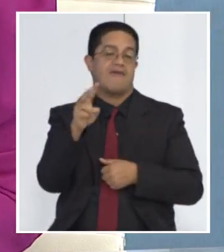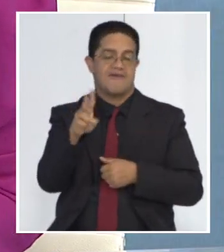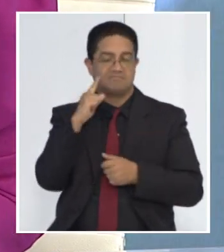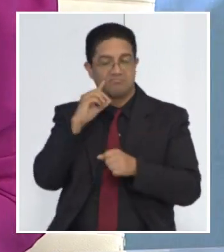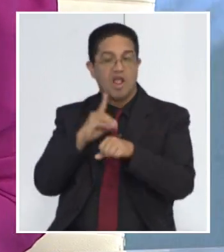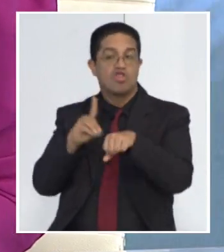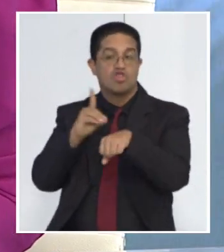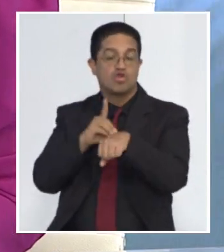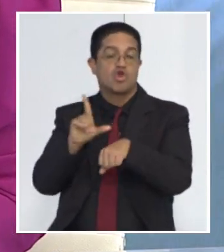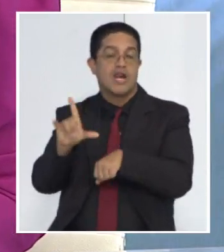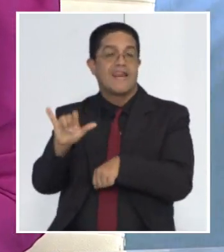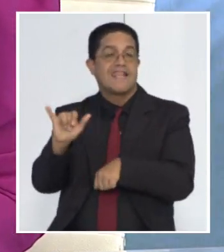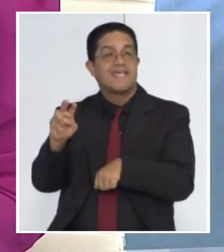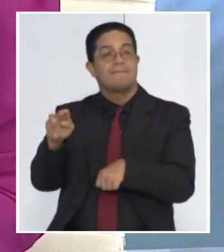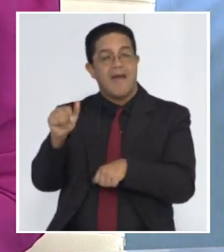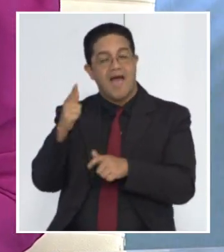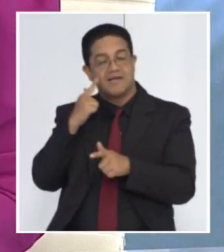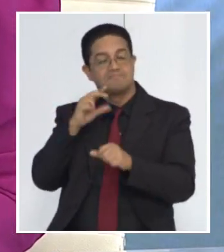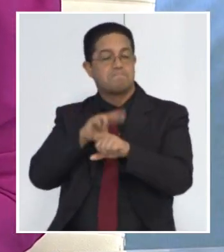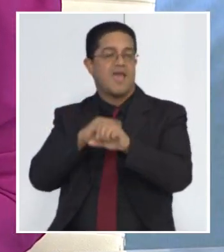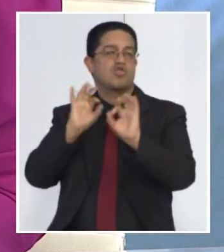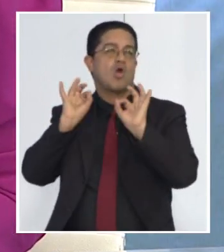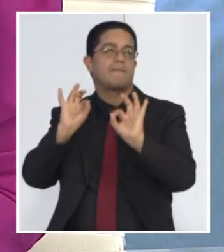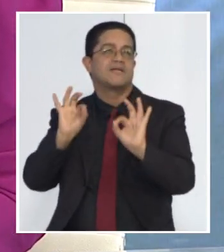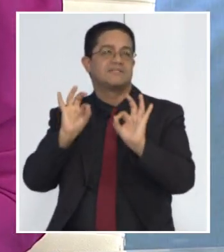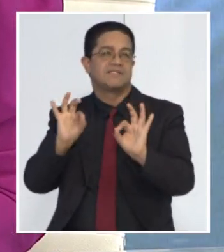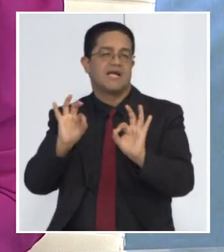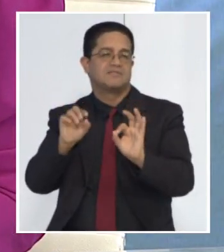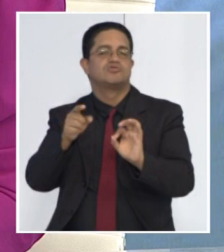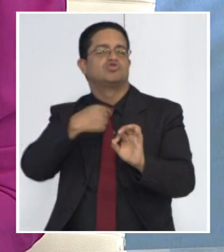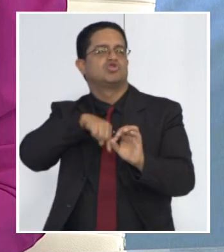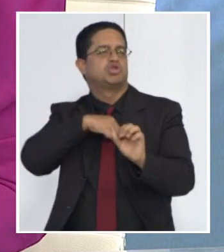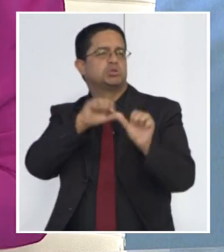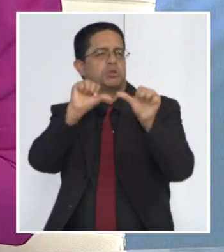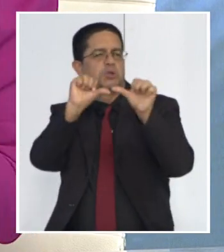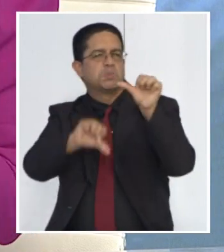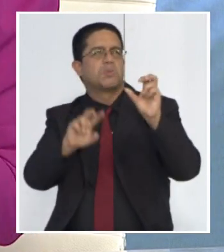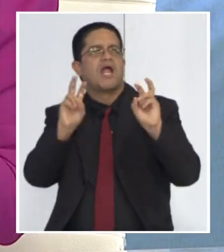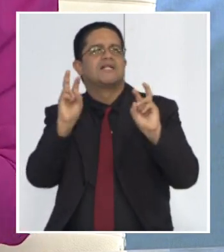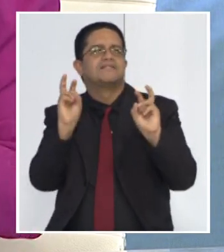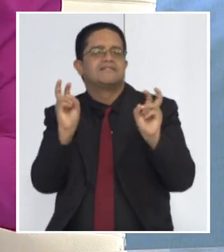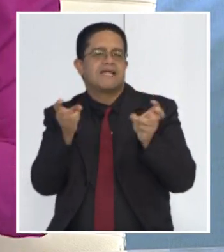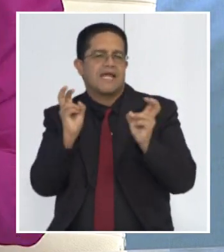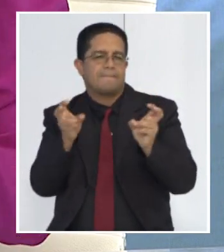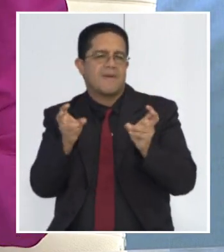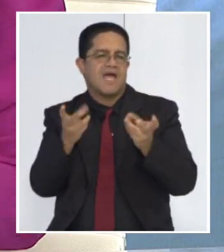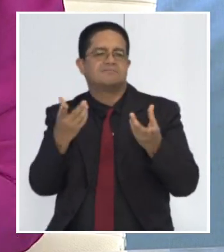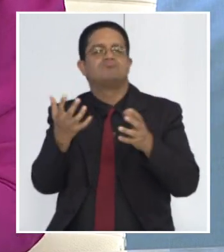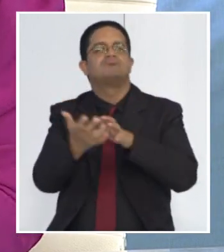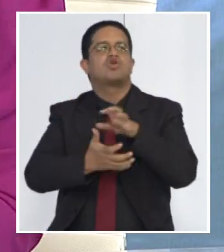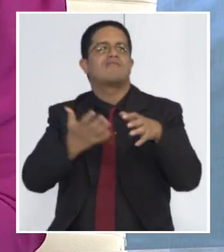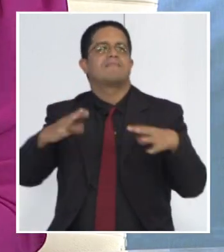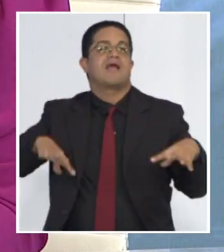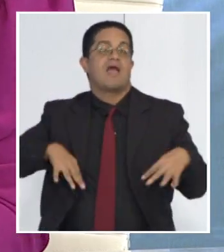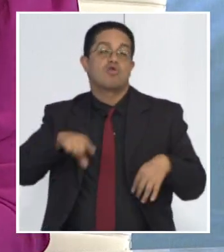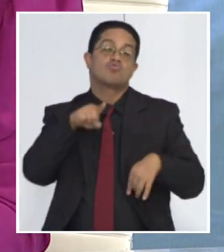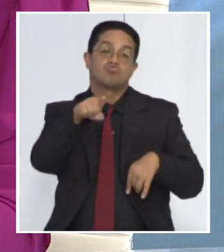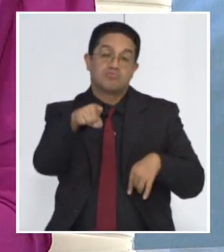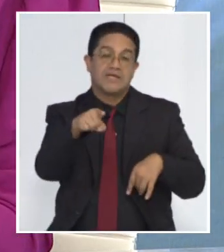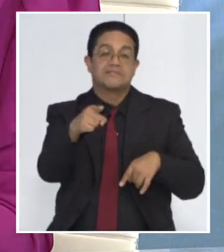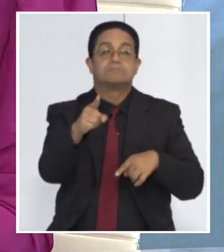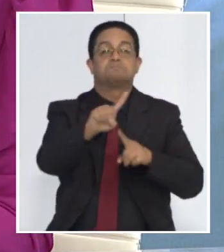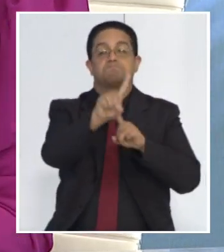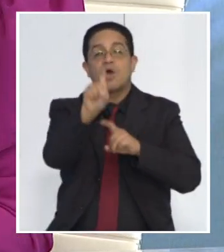sigue acompañando, médico traumatólogo, y estamos hablando sobre artrosis de cadera. Su participación, como siempre, es sumamente